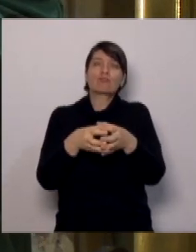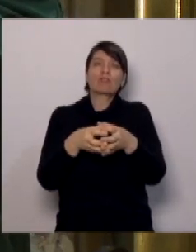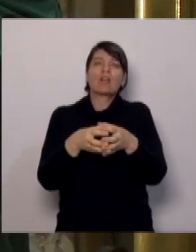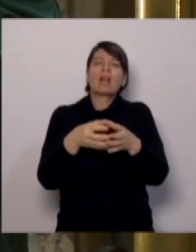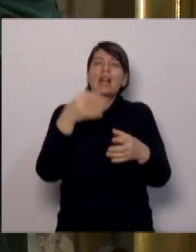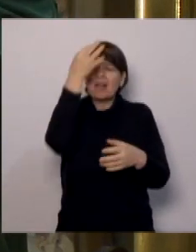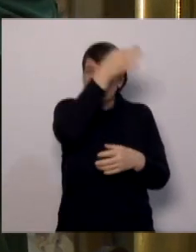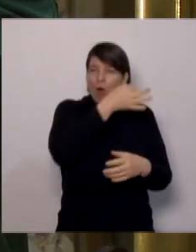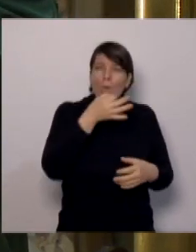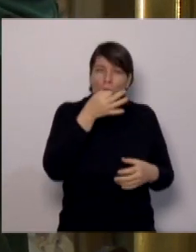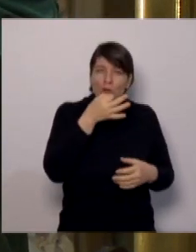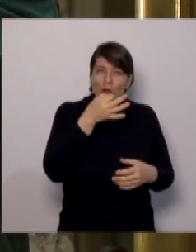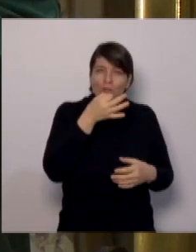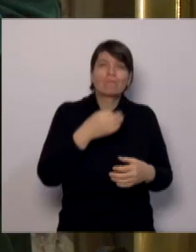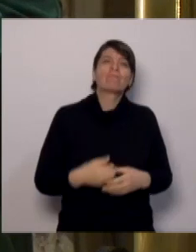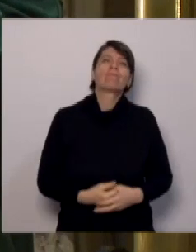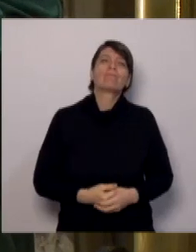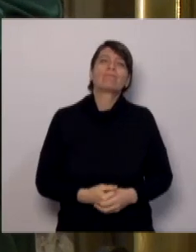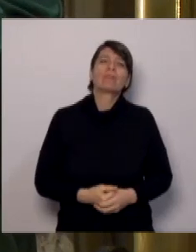Reunidos en comunión